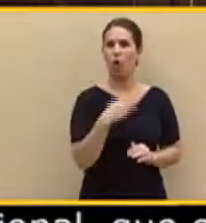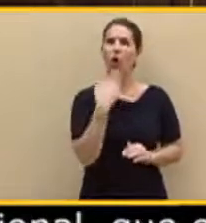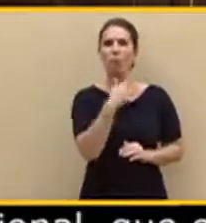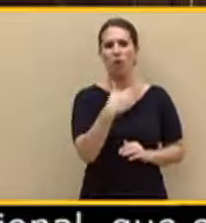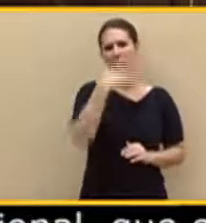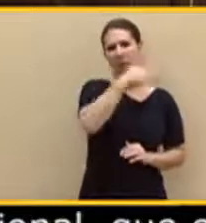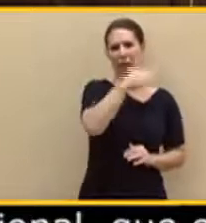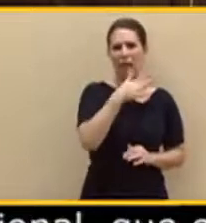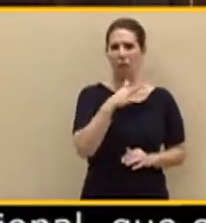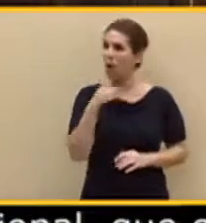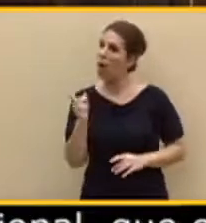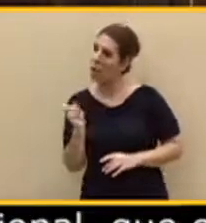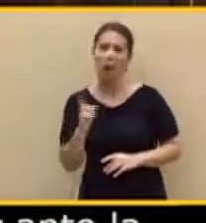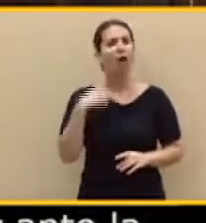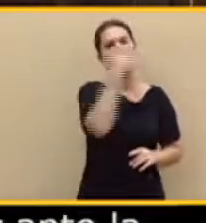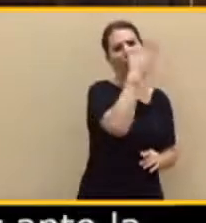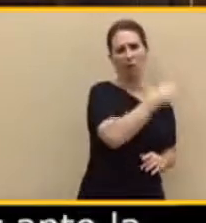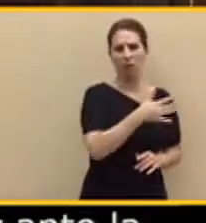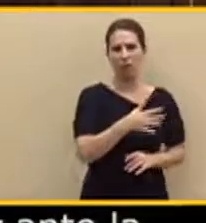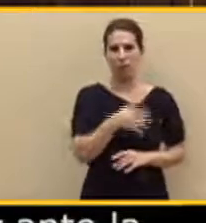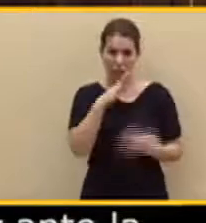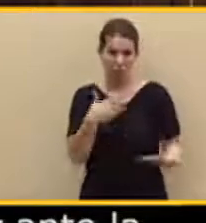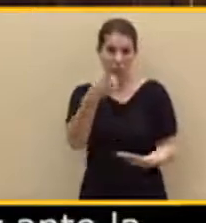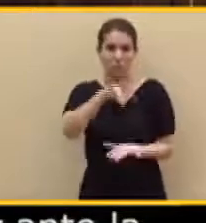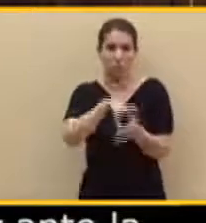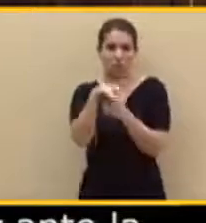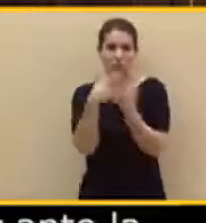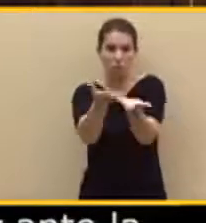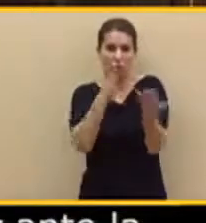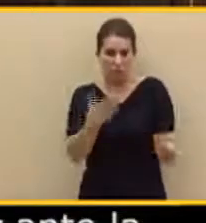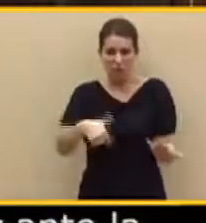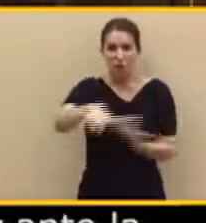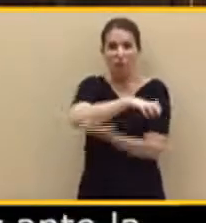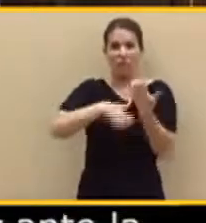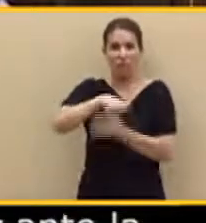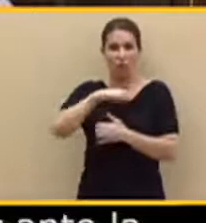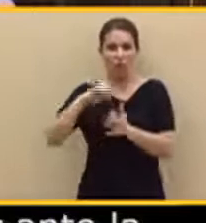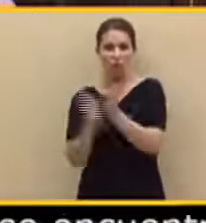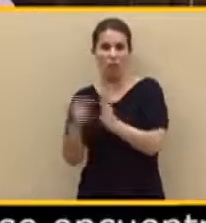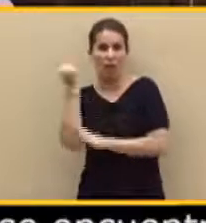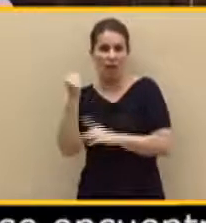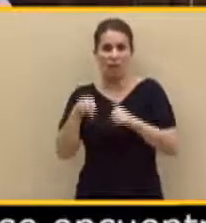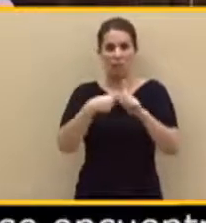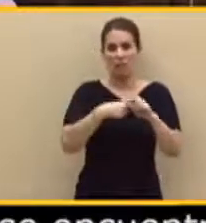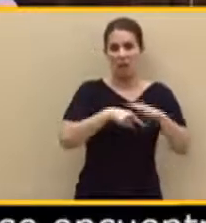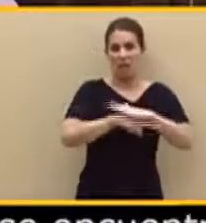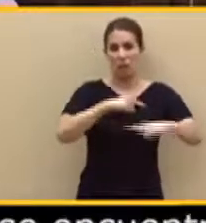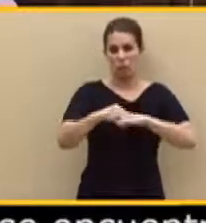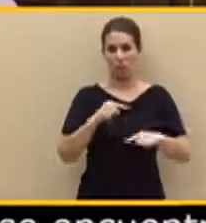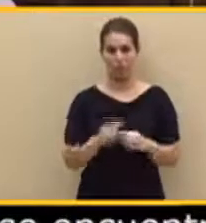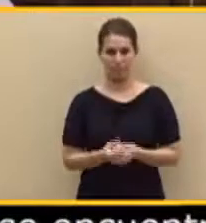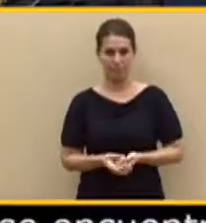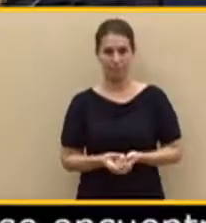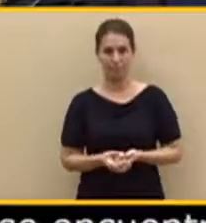hacer política y que es donde se encuentra ahora este conflicto entre el Legislativo y el Ejecutivo. Y miren,